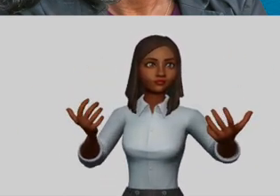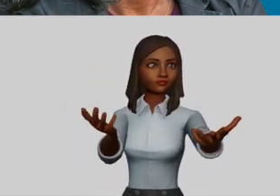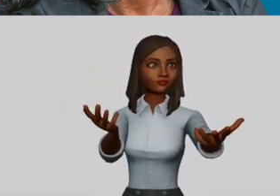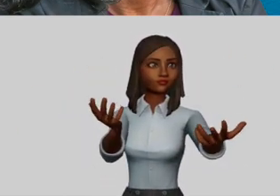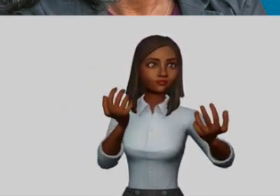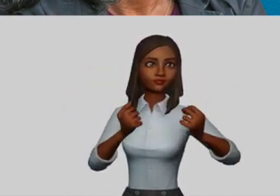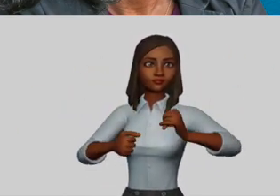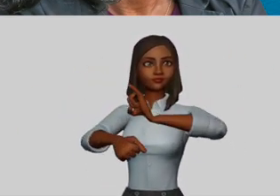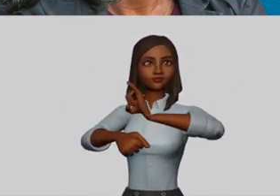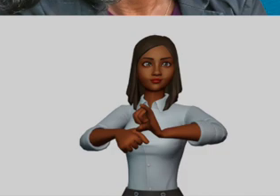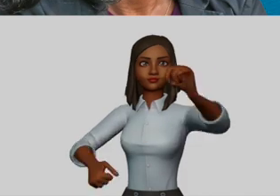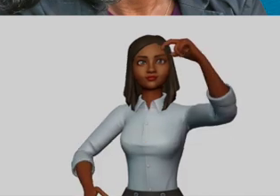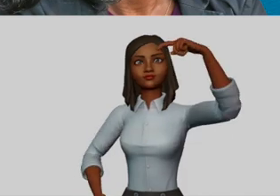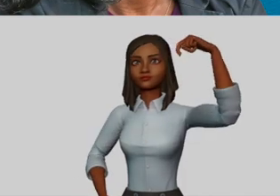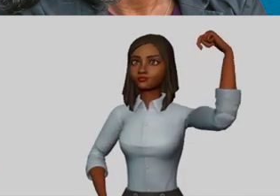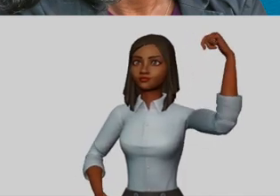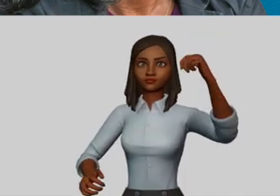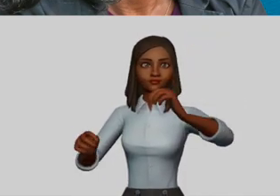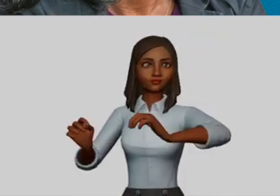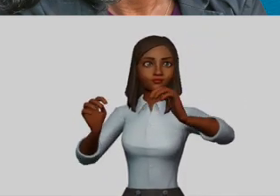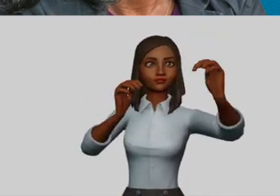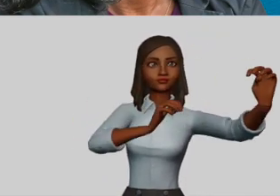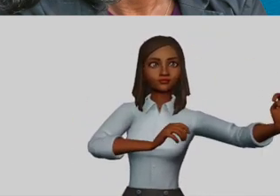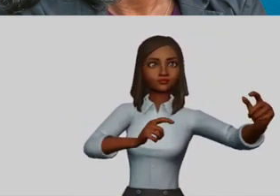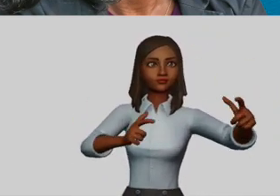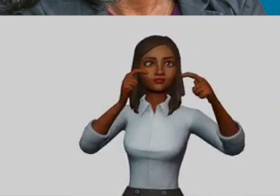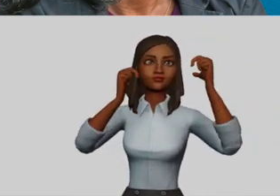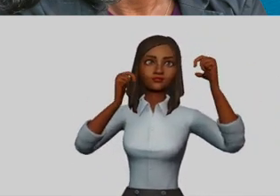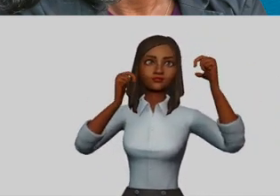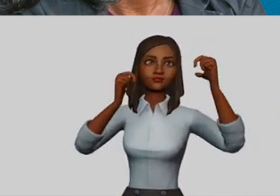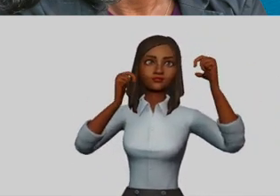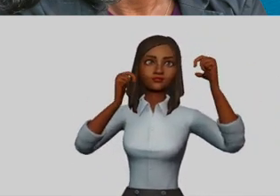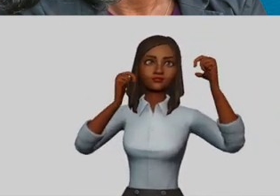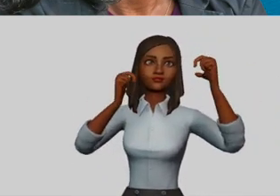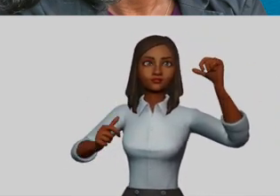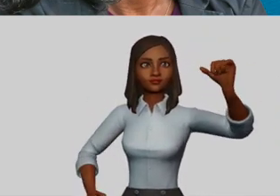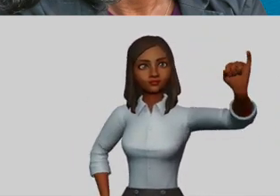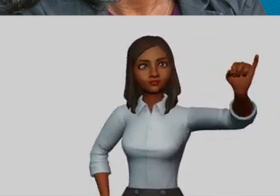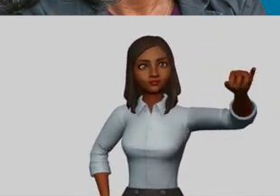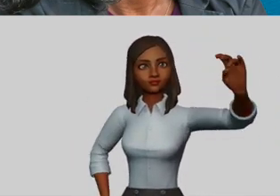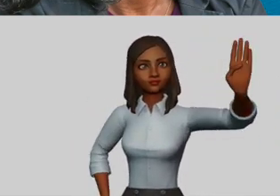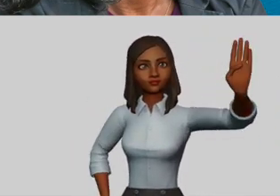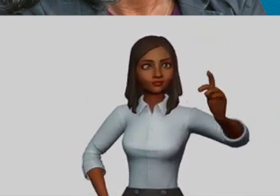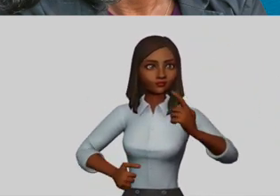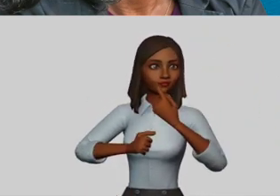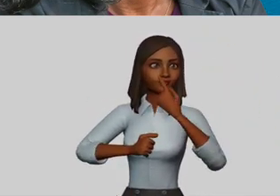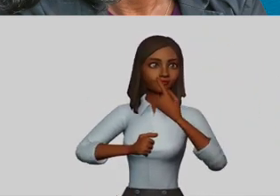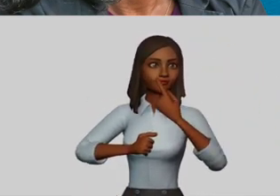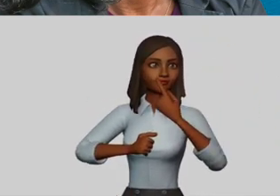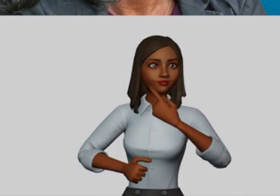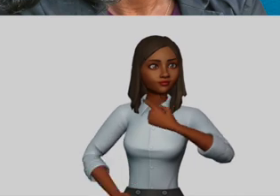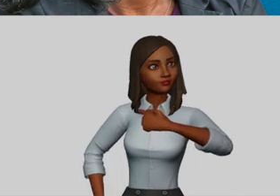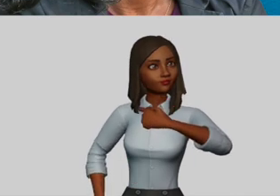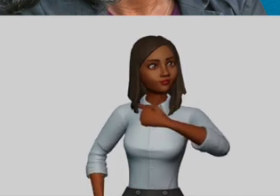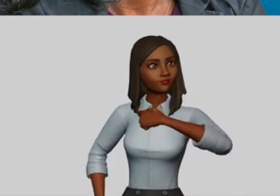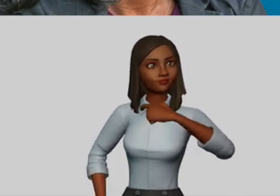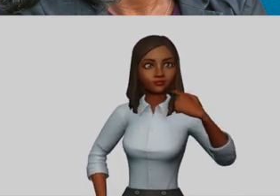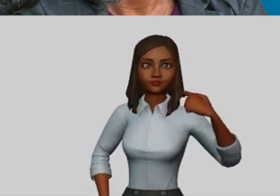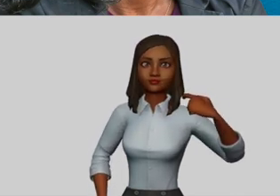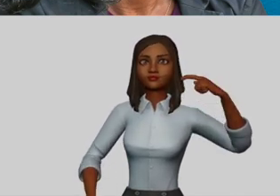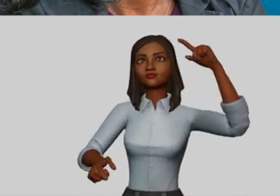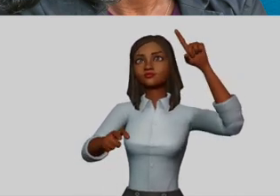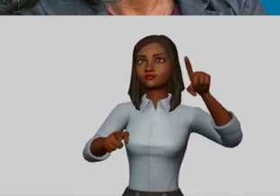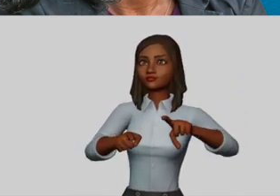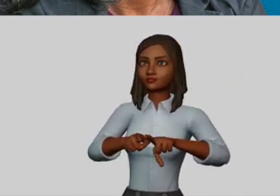una de las corporaciones número 50 de los Estados Unidos. Lo que hace Fannie Mae es que